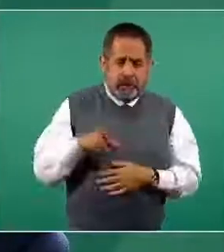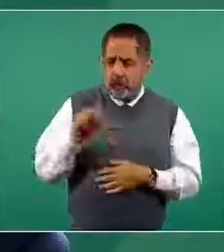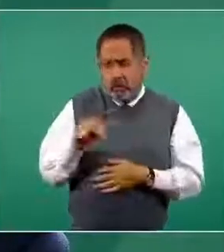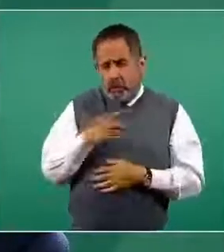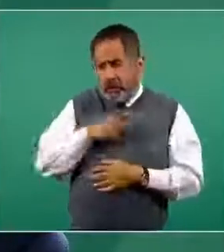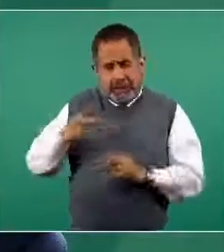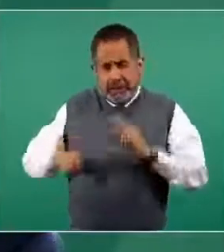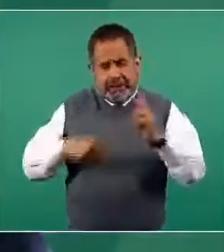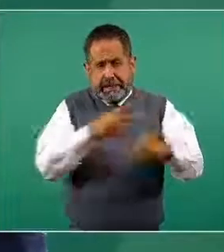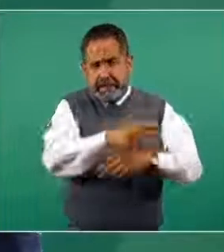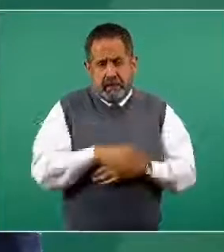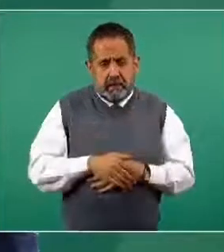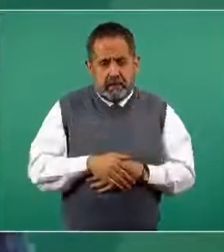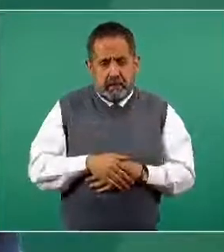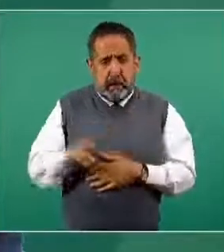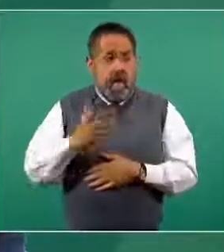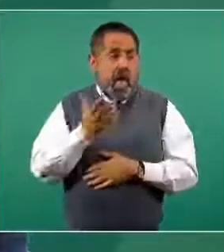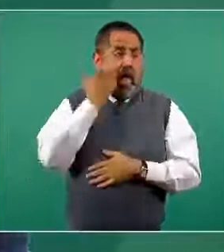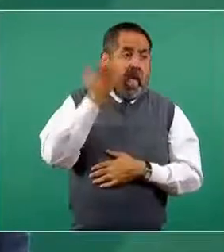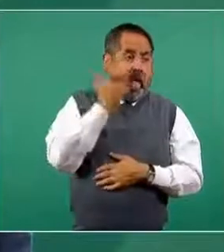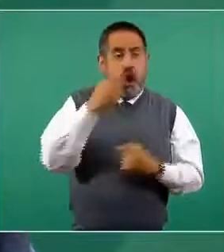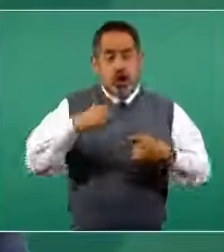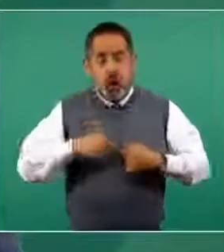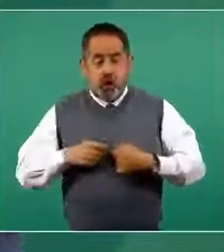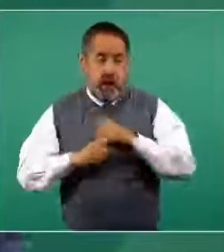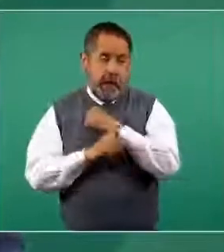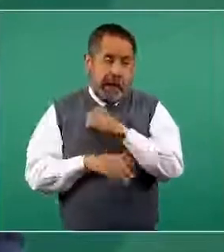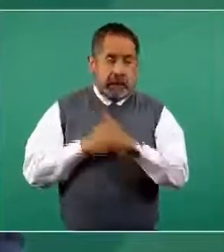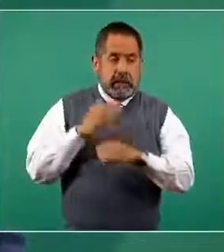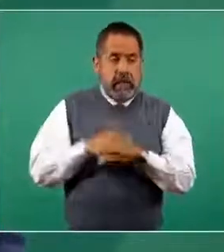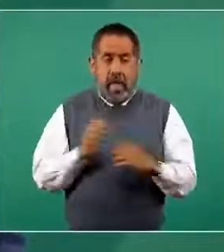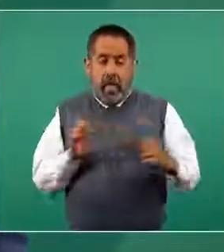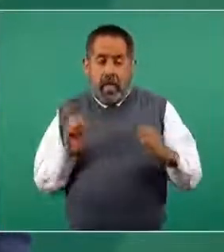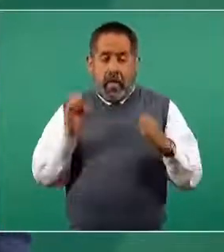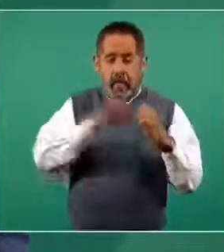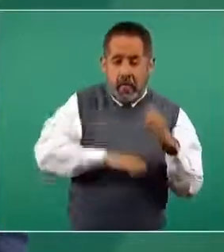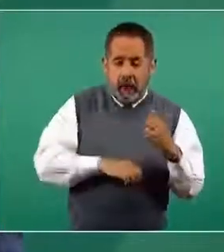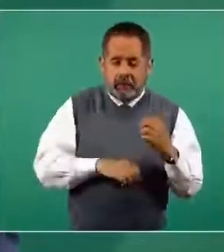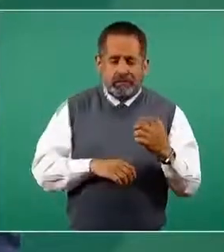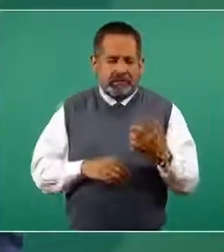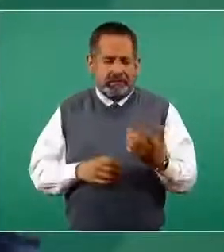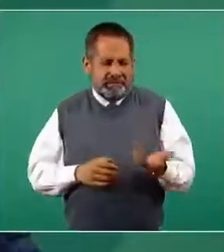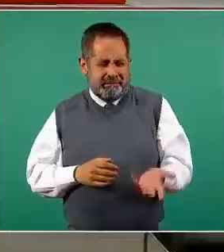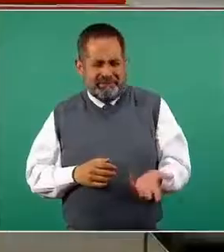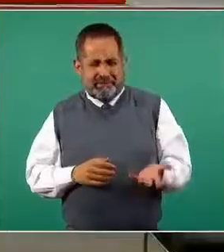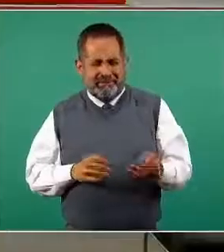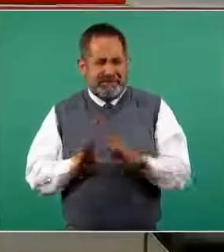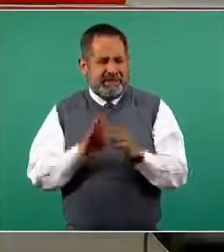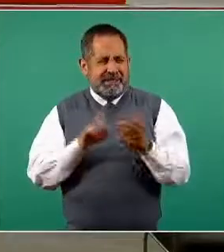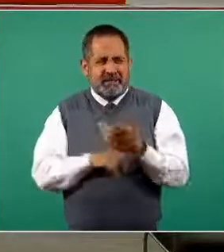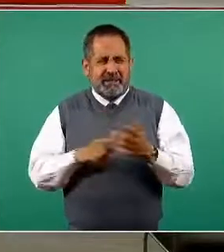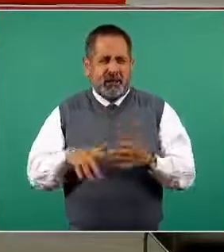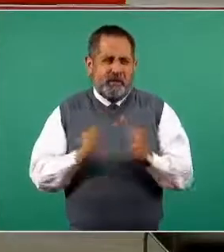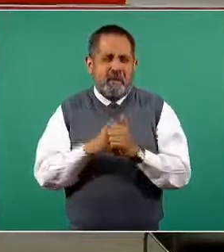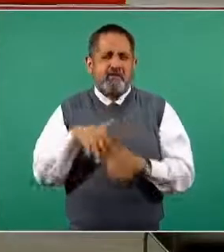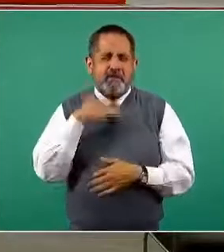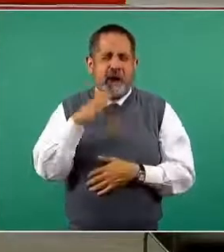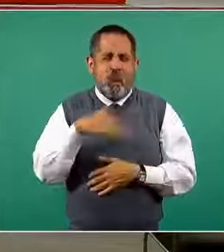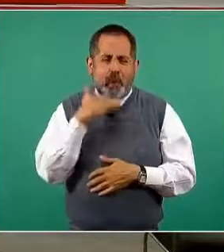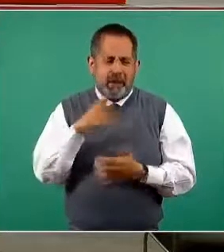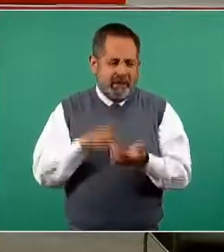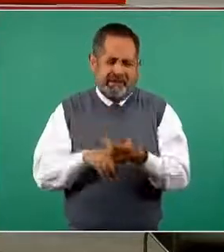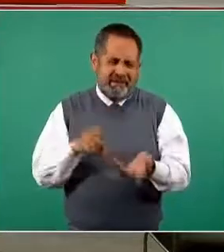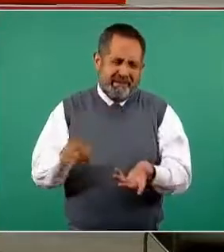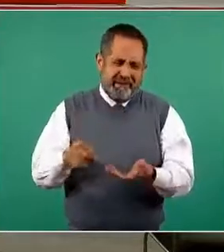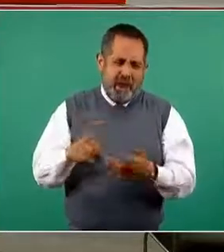no se presente a pretender que está embarazada o querer engañar al sistema y buscar de manera fraudulenta una